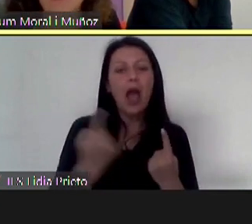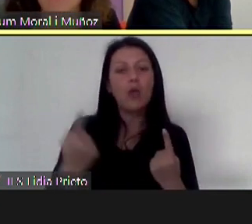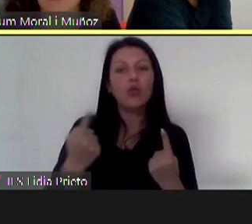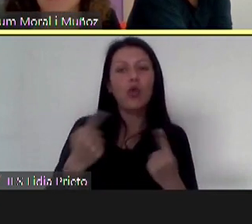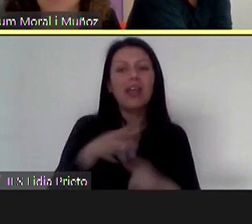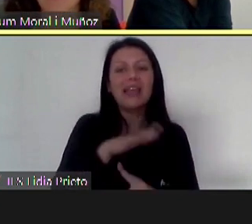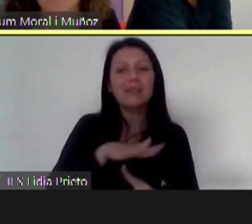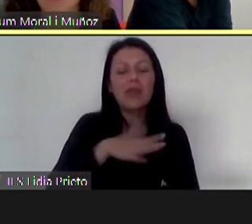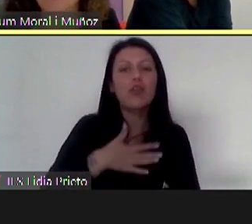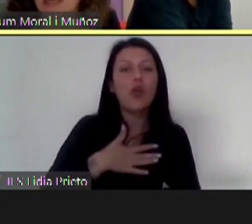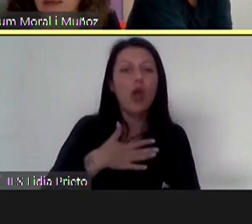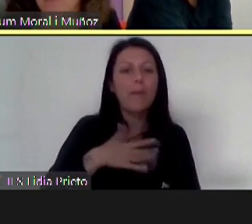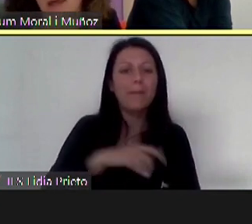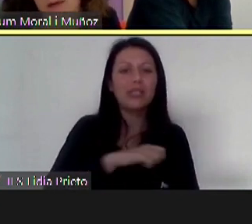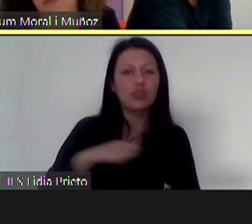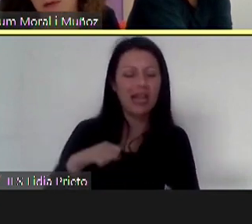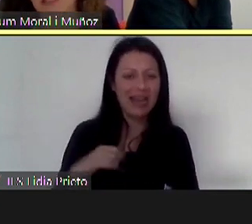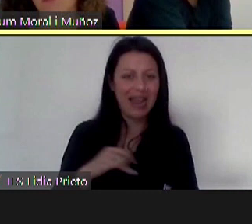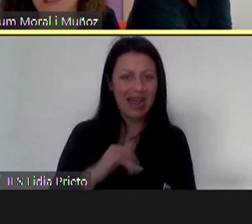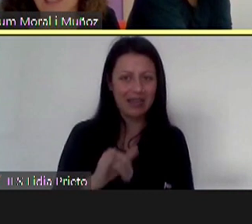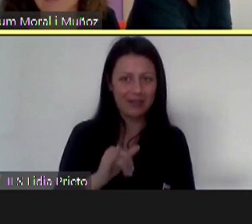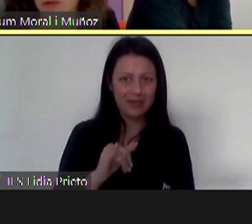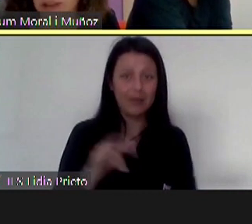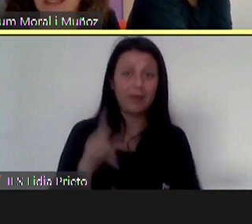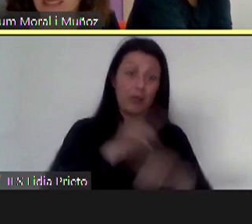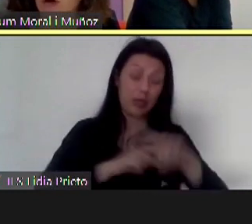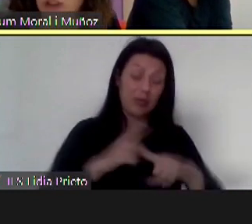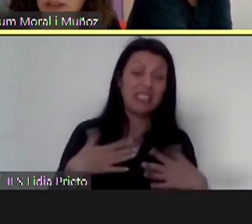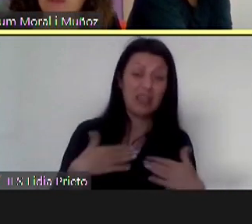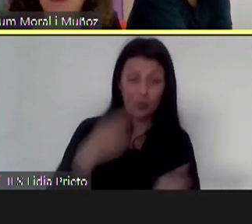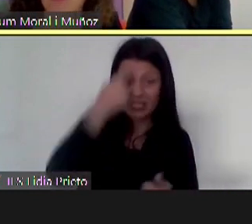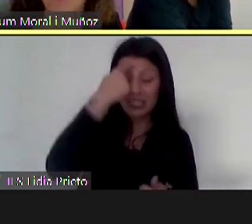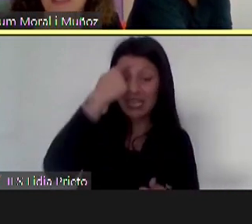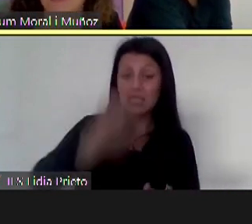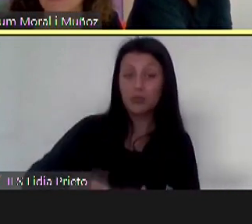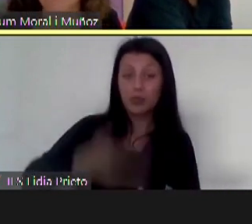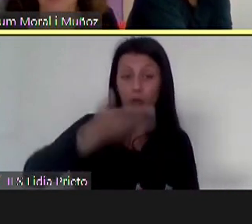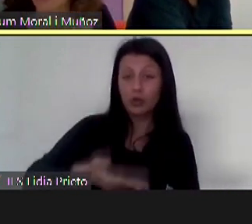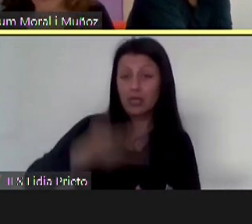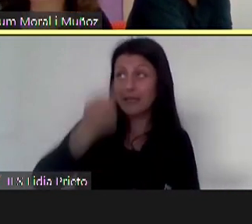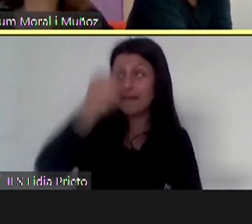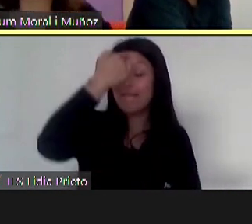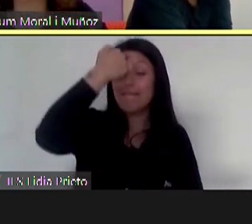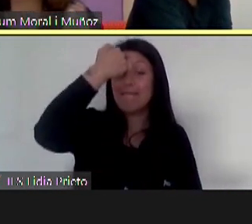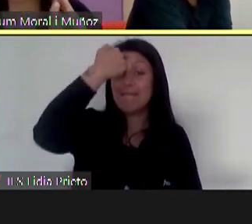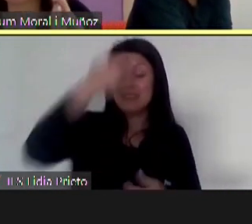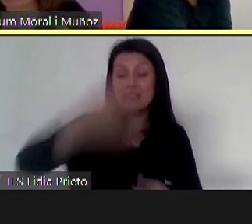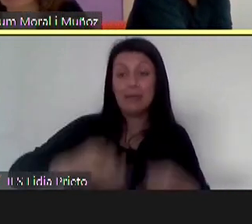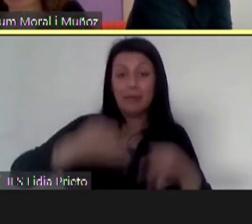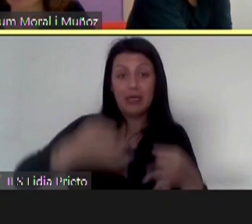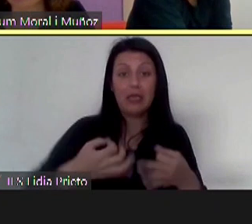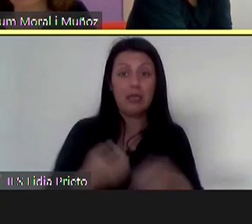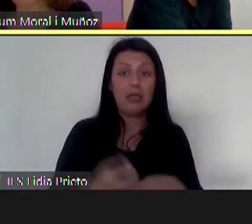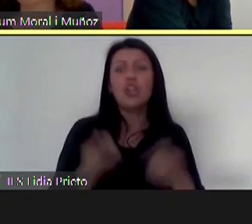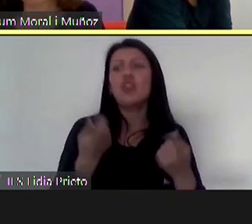espacio personal, pero en problemas de salud mental es importante tenerlo siempre muy presente. No quiere decir que tengamos que estar a